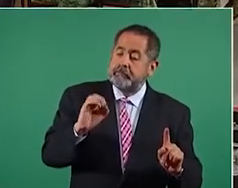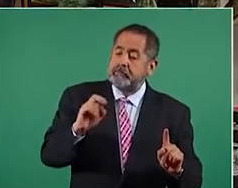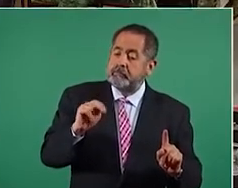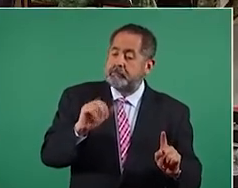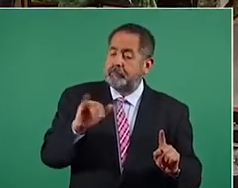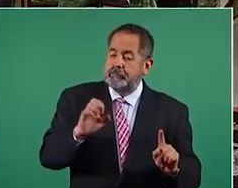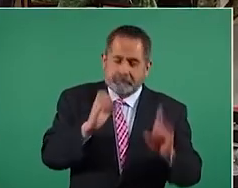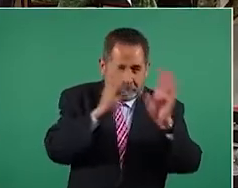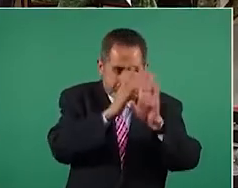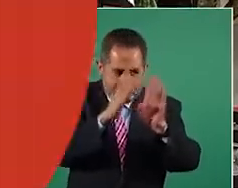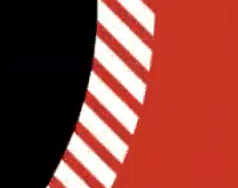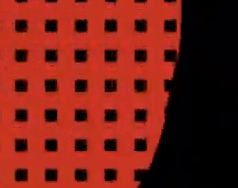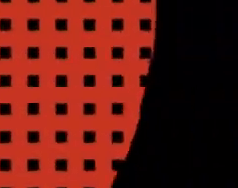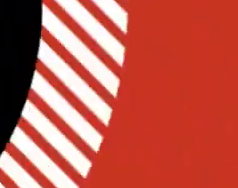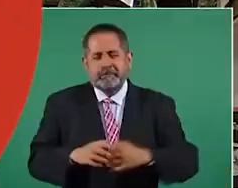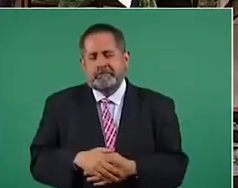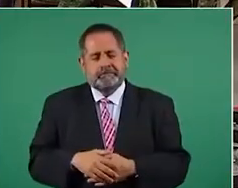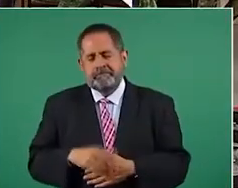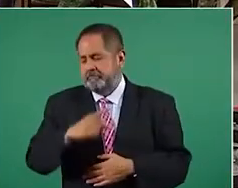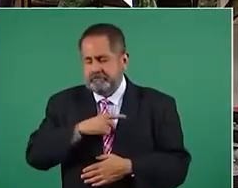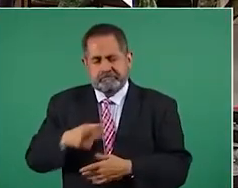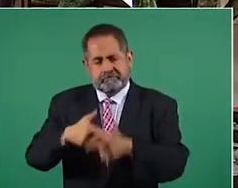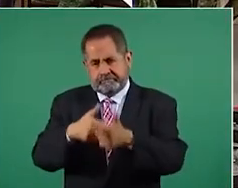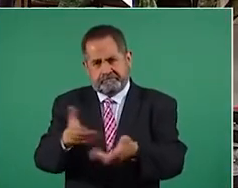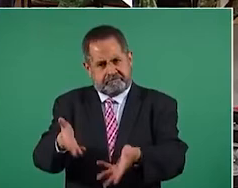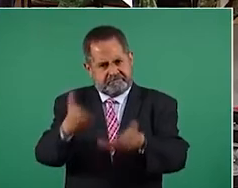se siga con la investigación.